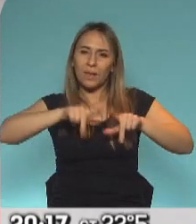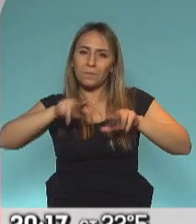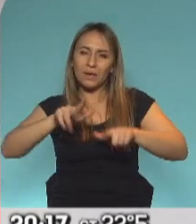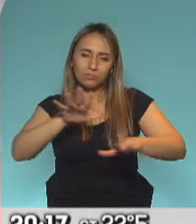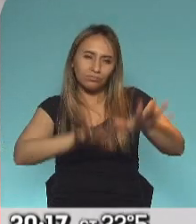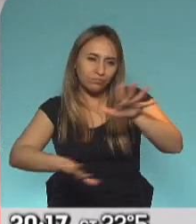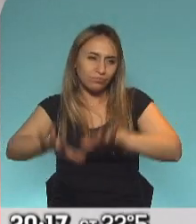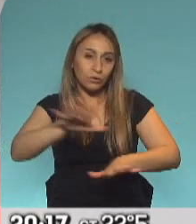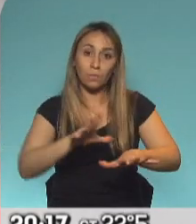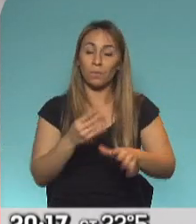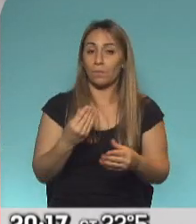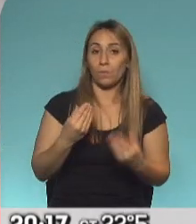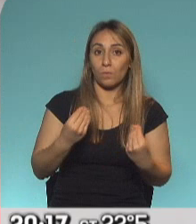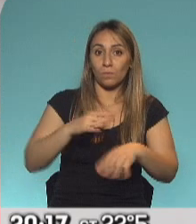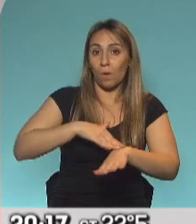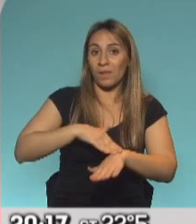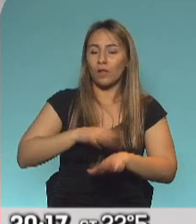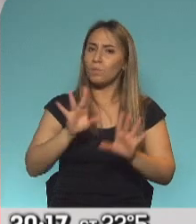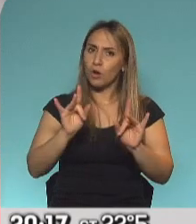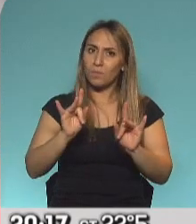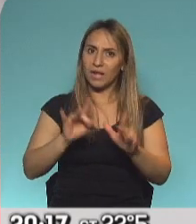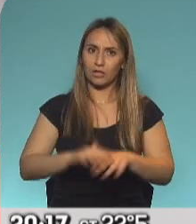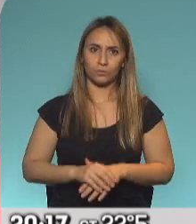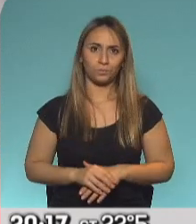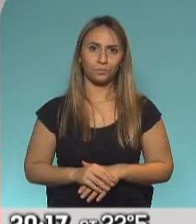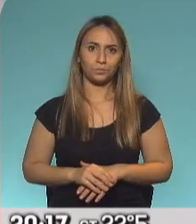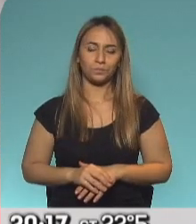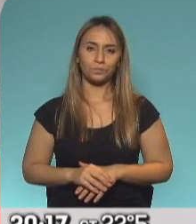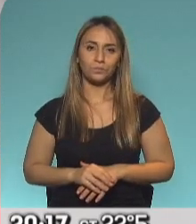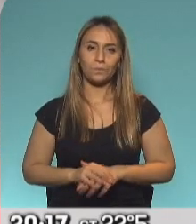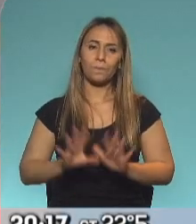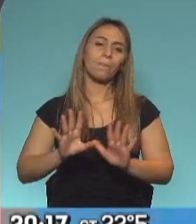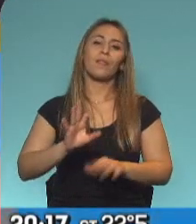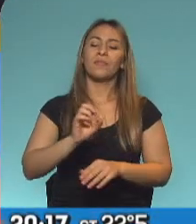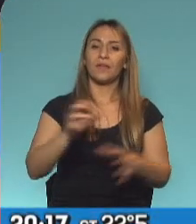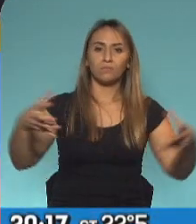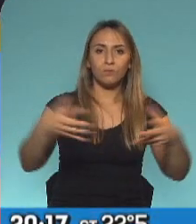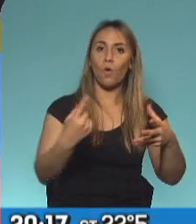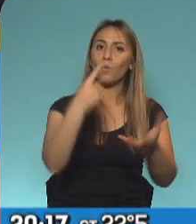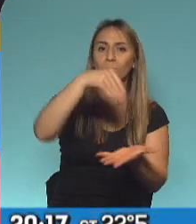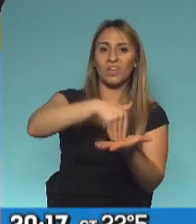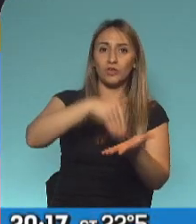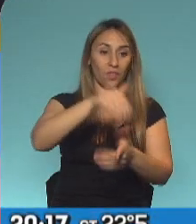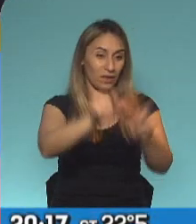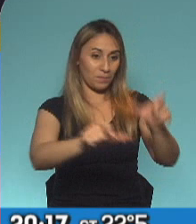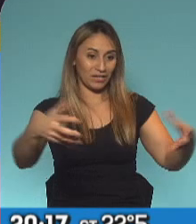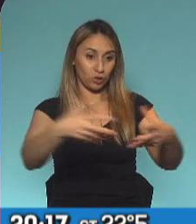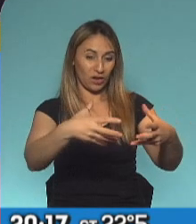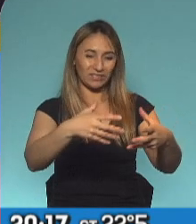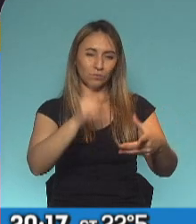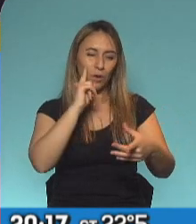muy difícil momento que estamos todos teniendo que soportar. En la proporción por millón de habitantes, Argentina está en el